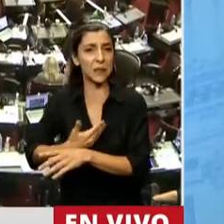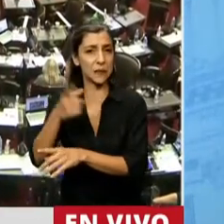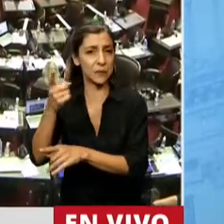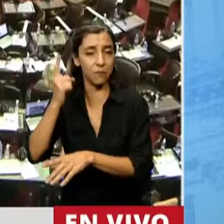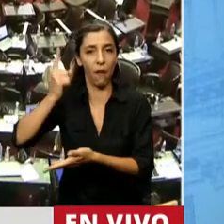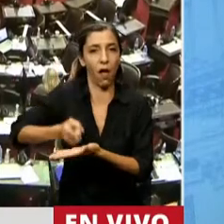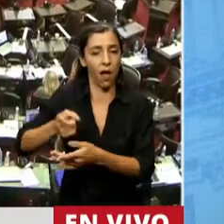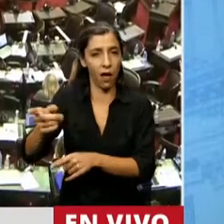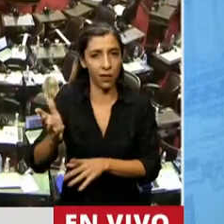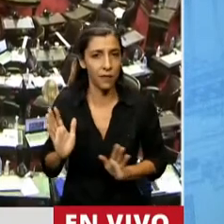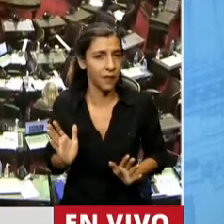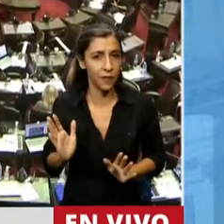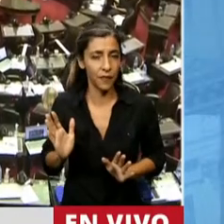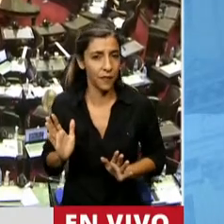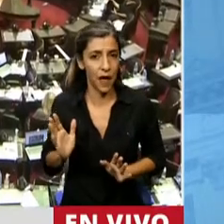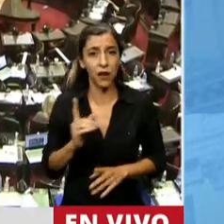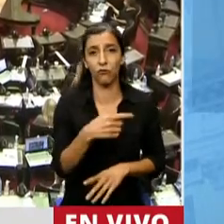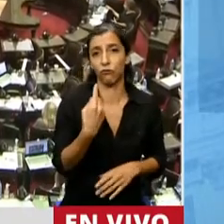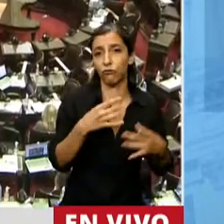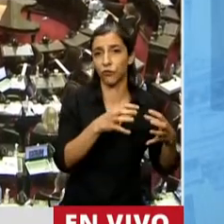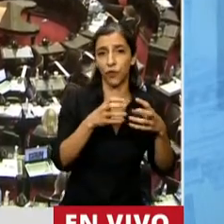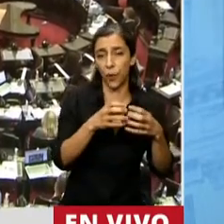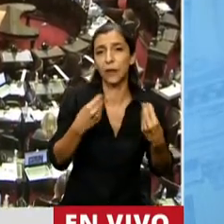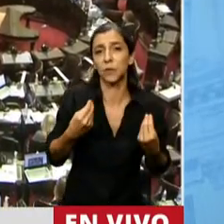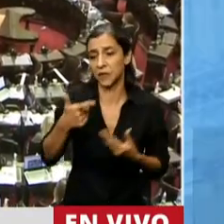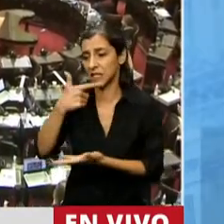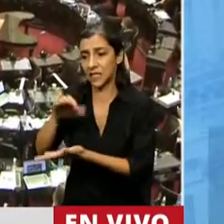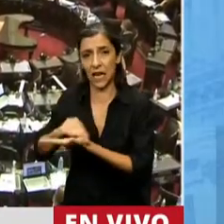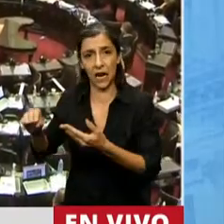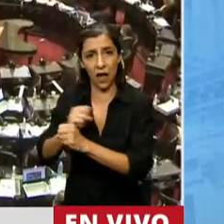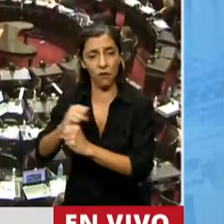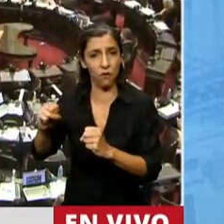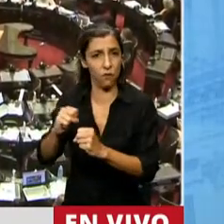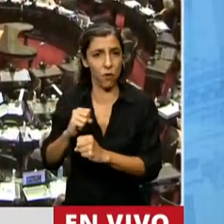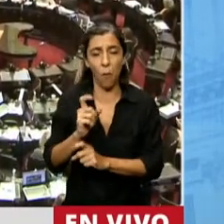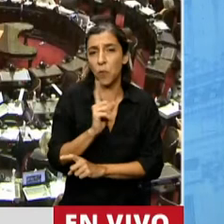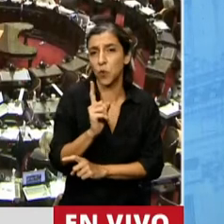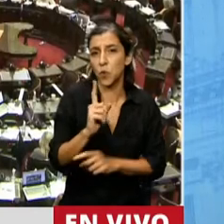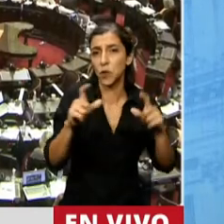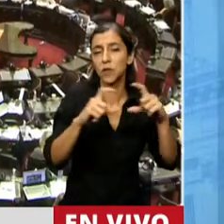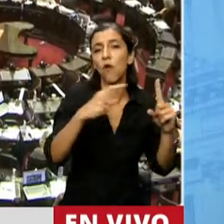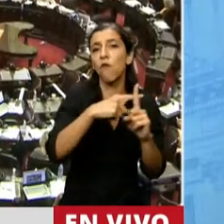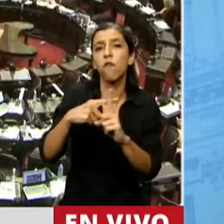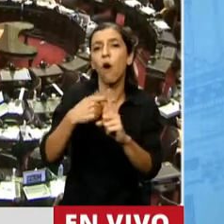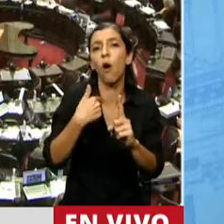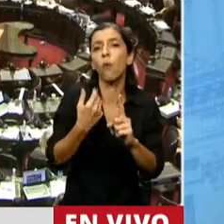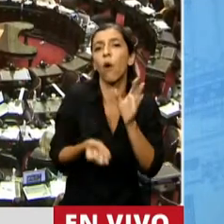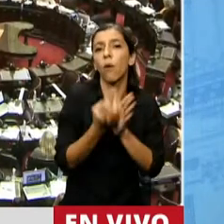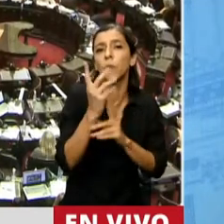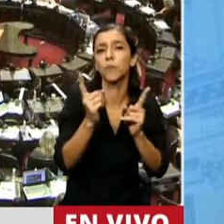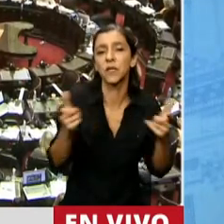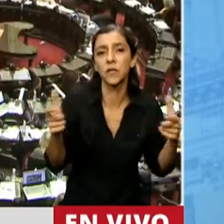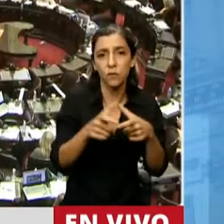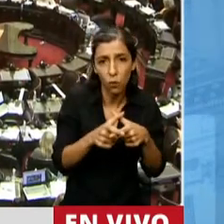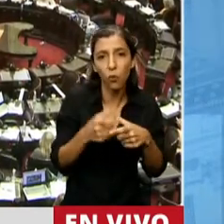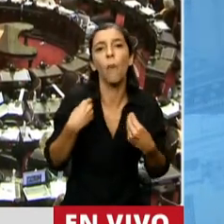del Senado. No salió por consenso de la famosa comisión donde estaban los legisladores, la gente del ANSES, del Ministerio